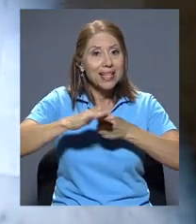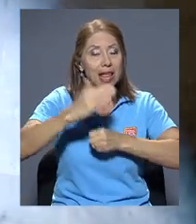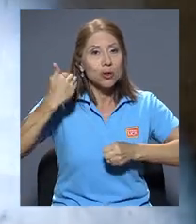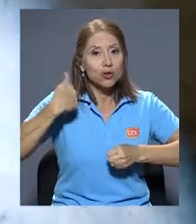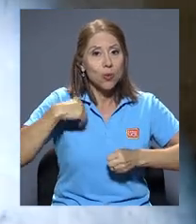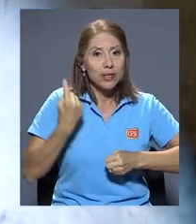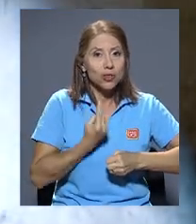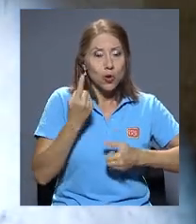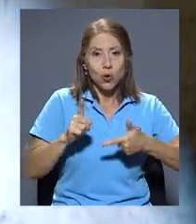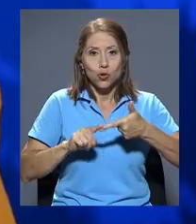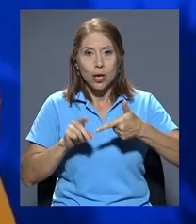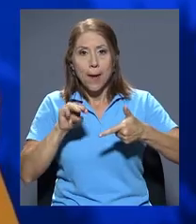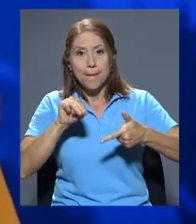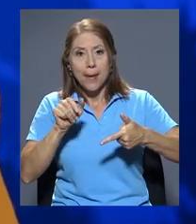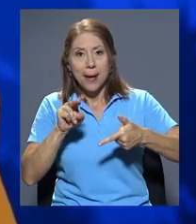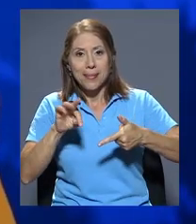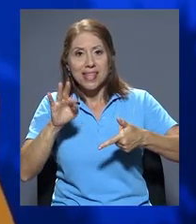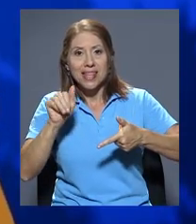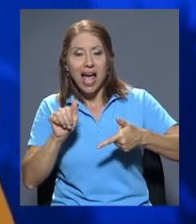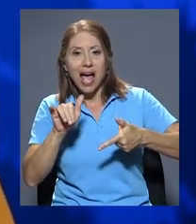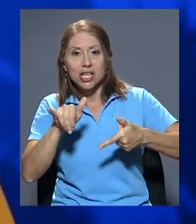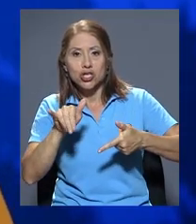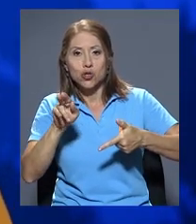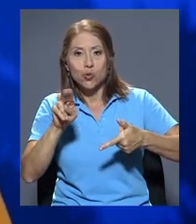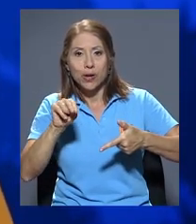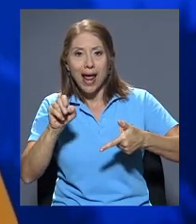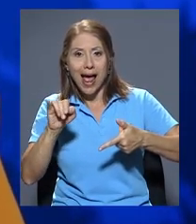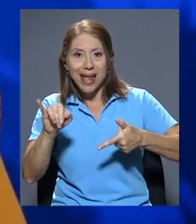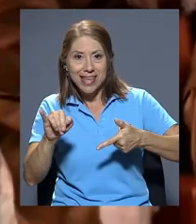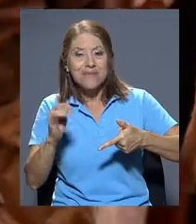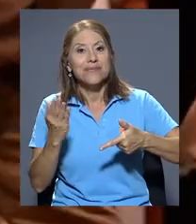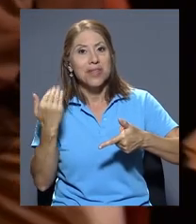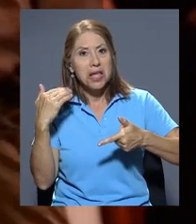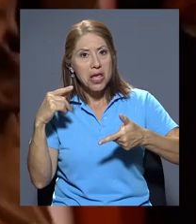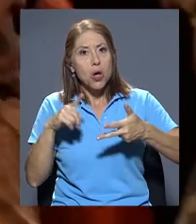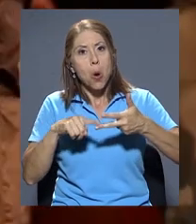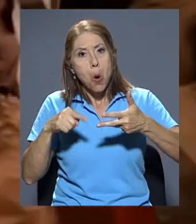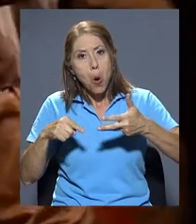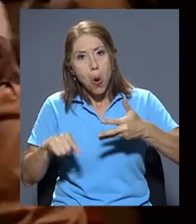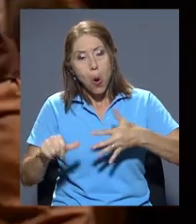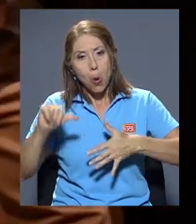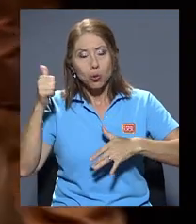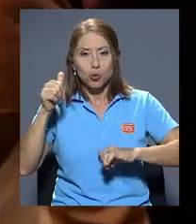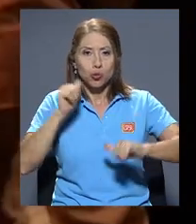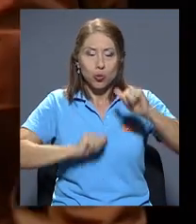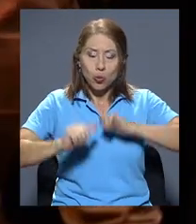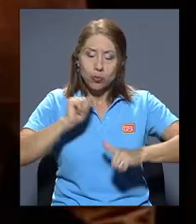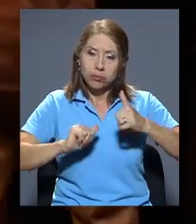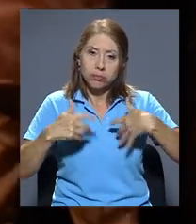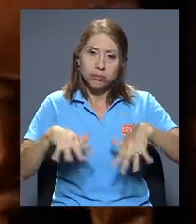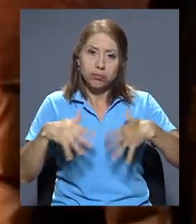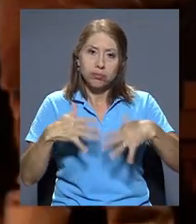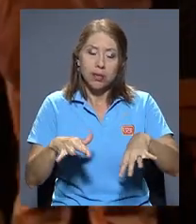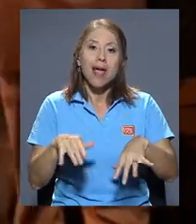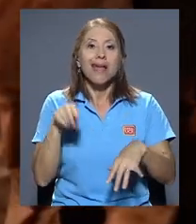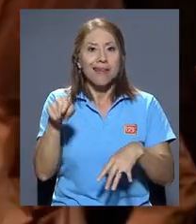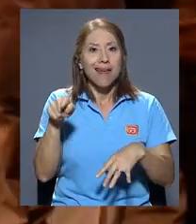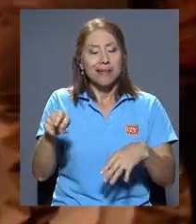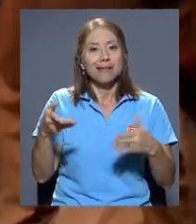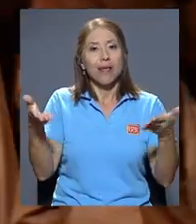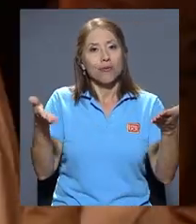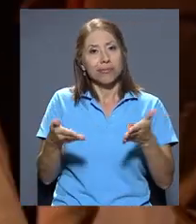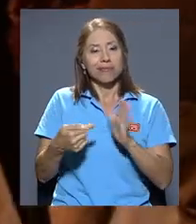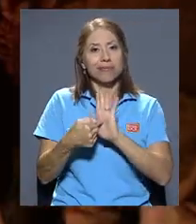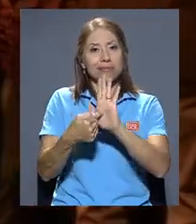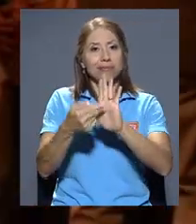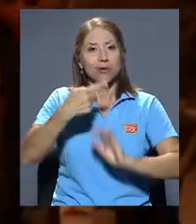Mamita Yunay, más recientemente, sí. Más recientemente, y otros títulos que también son muy memorables y que han estado